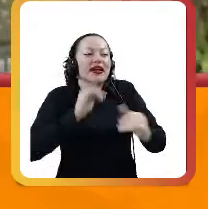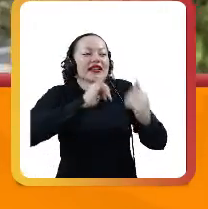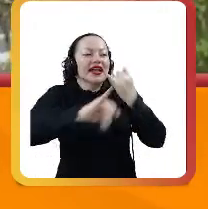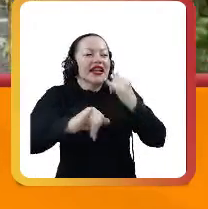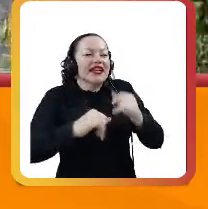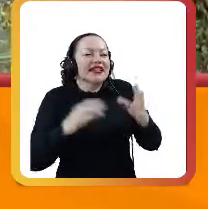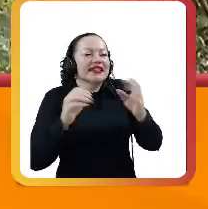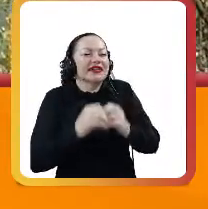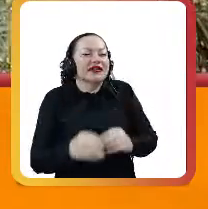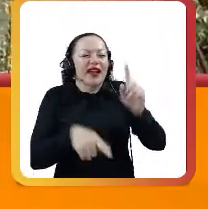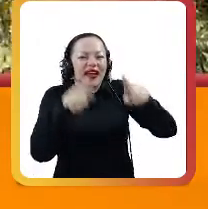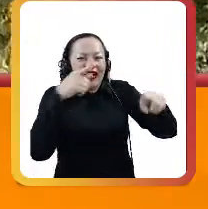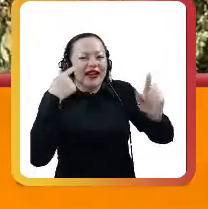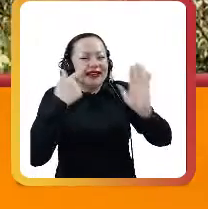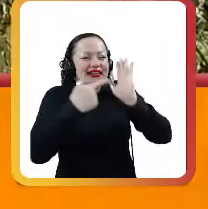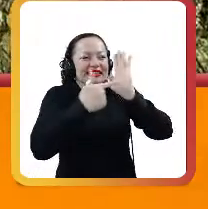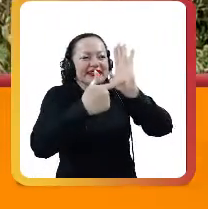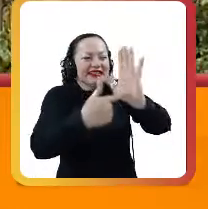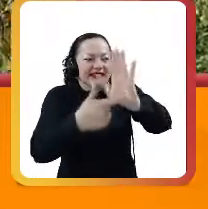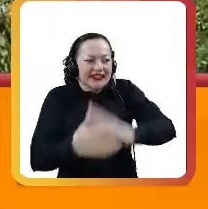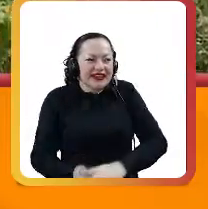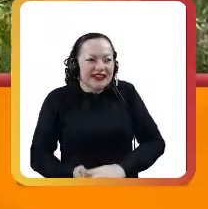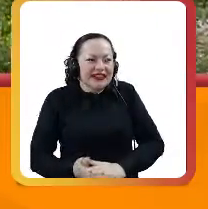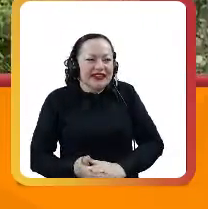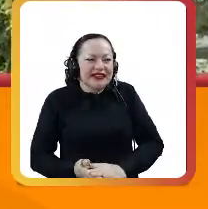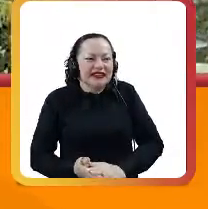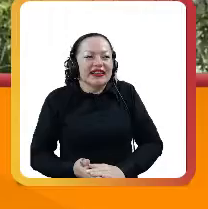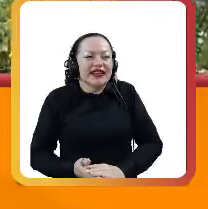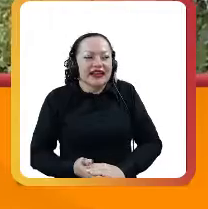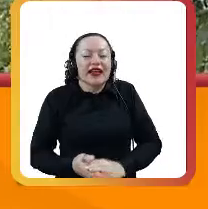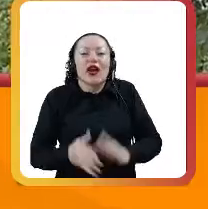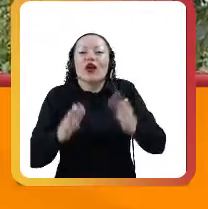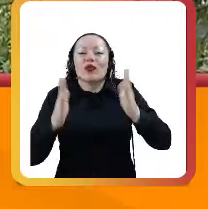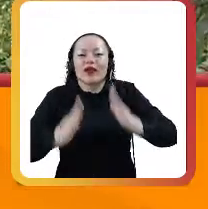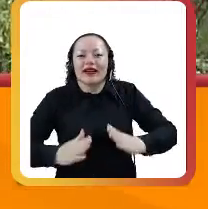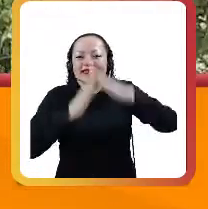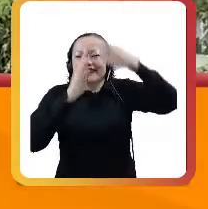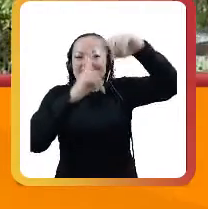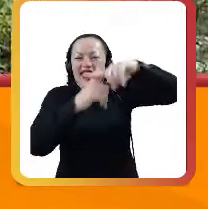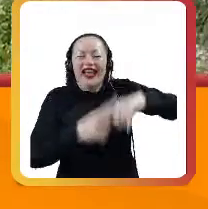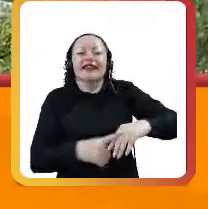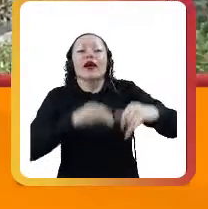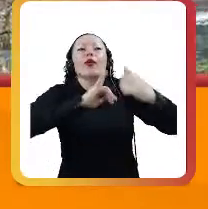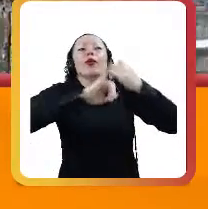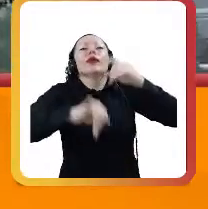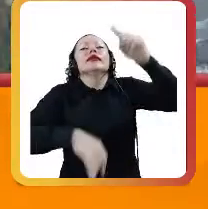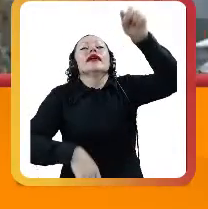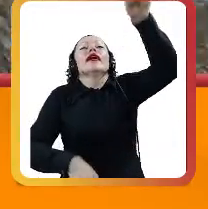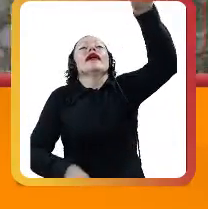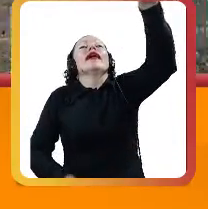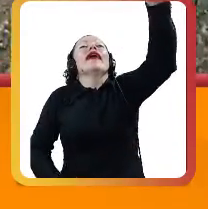se alcanza a ver partes de la catedral, por allá al fondo se alcanza a ver